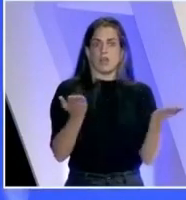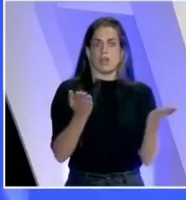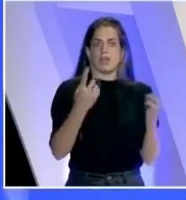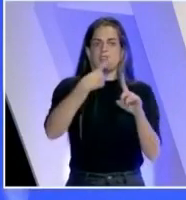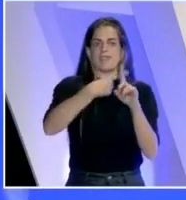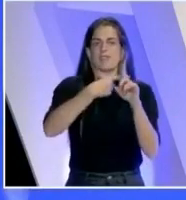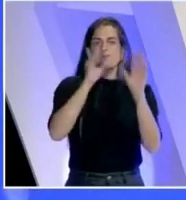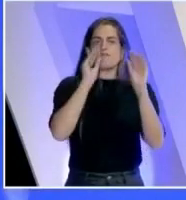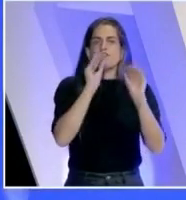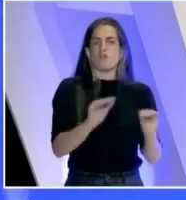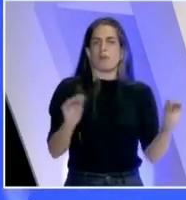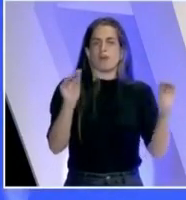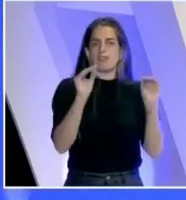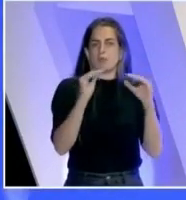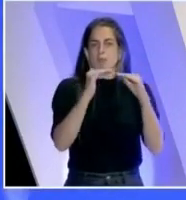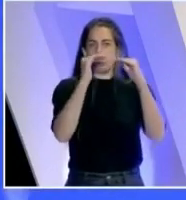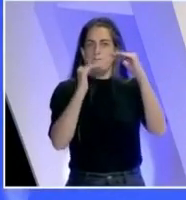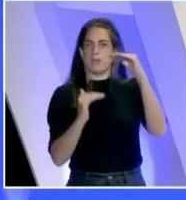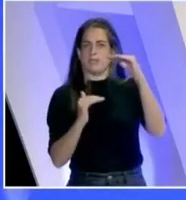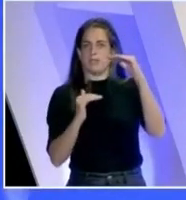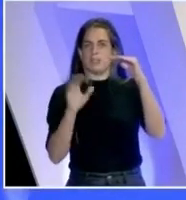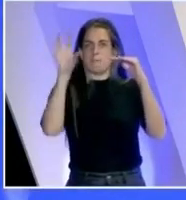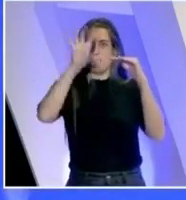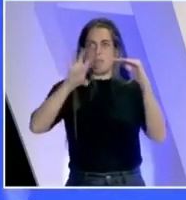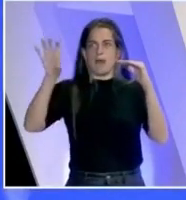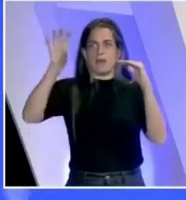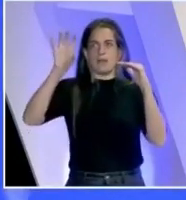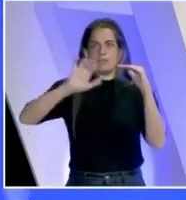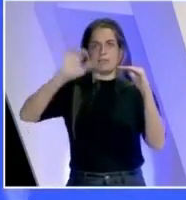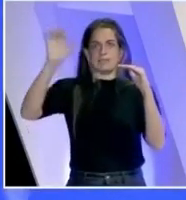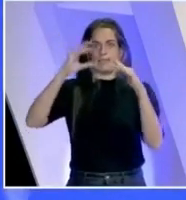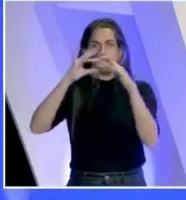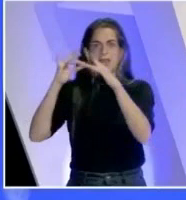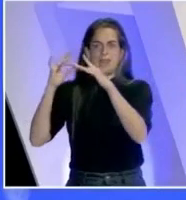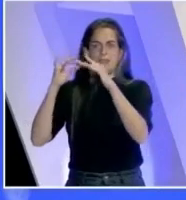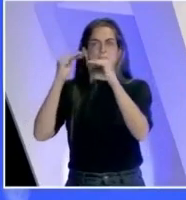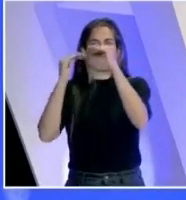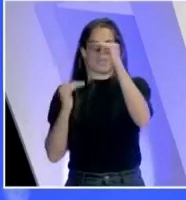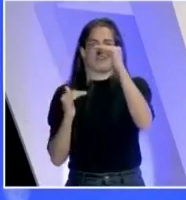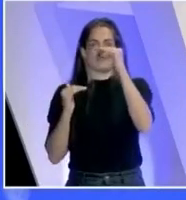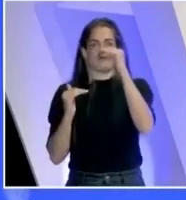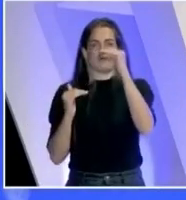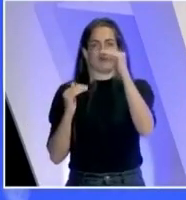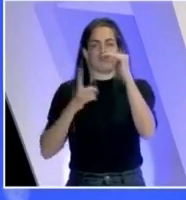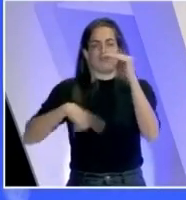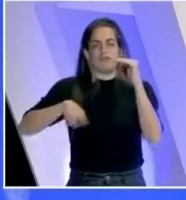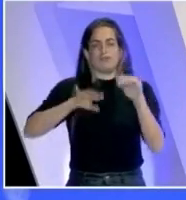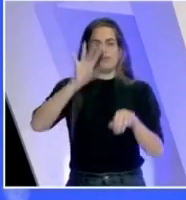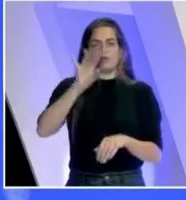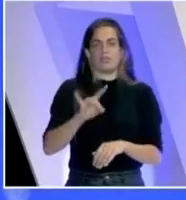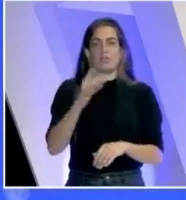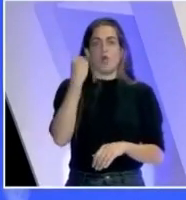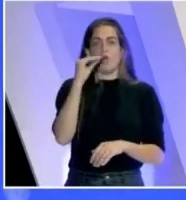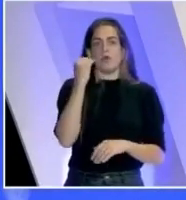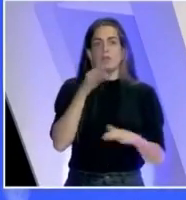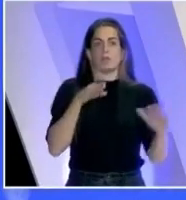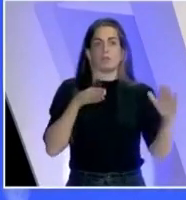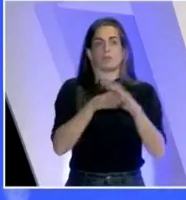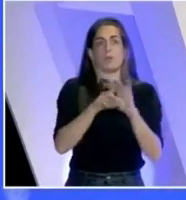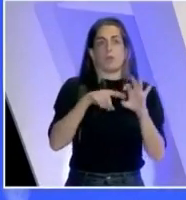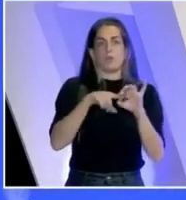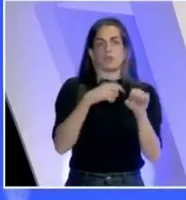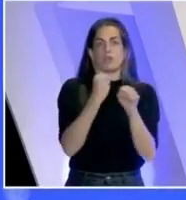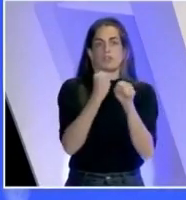formativo incluso inferior a la de los países líderes europeos. Nos habla de una juventud a la cual le resulta muy difícil acceder a un puesto de